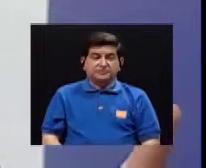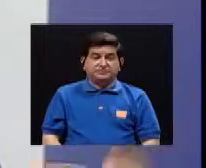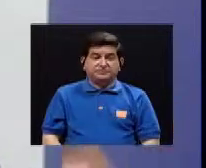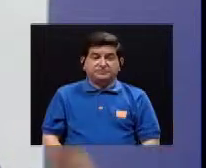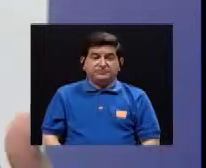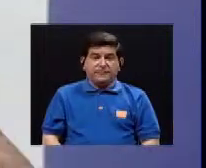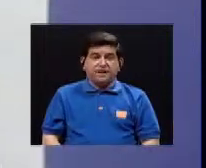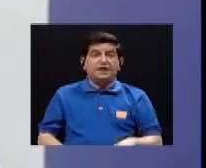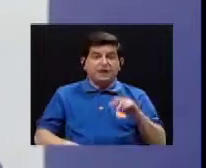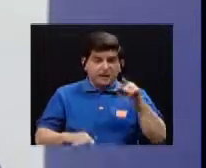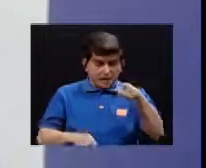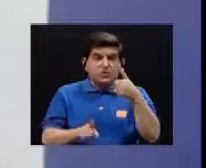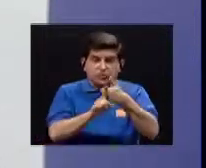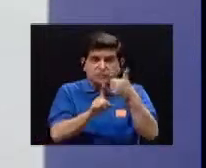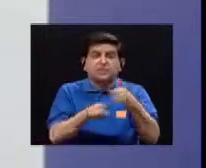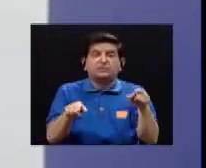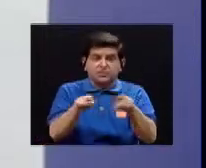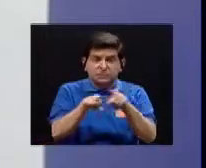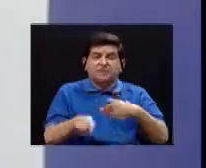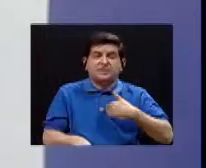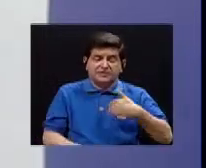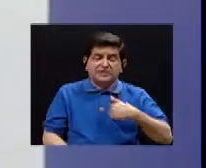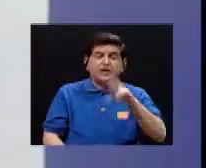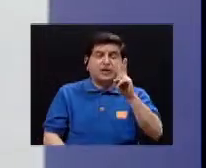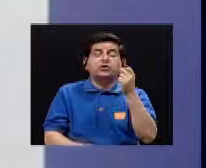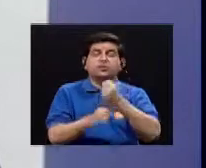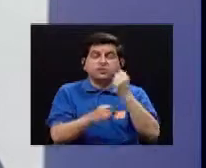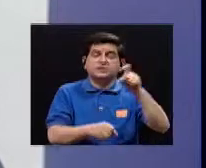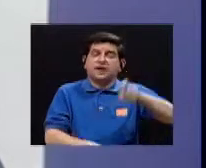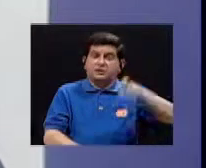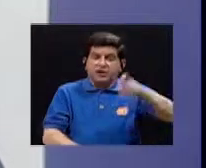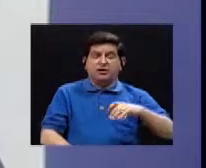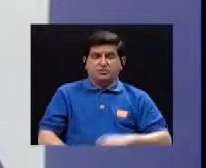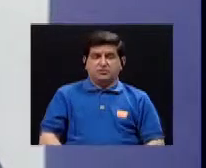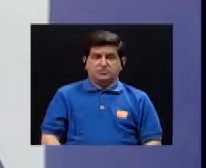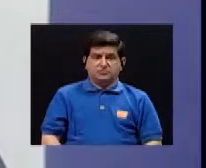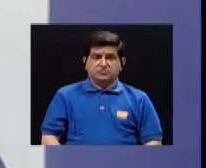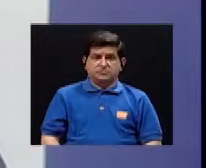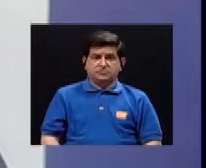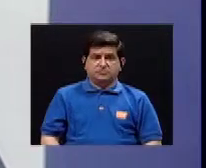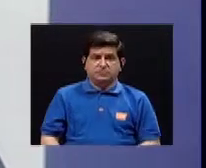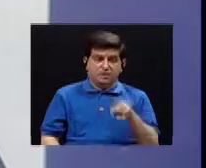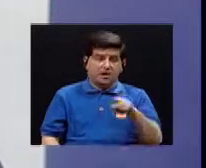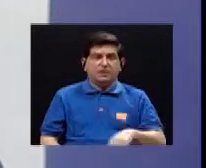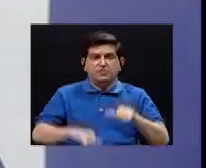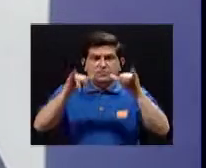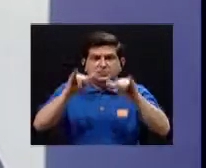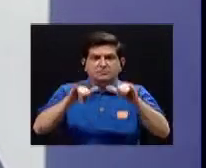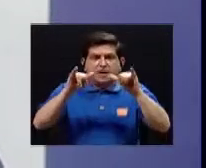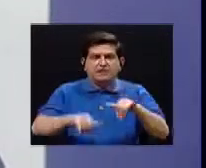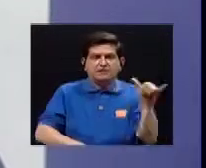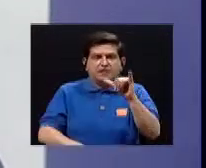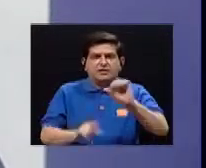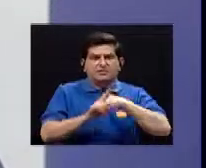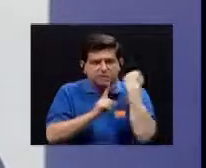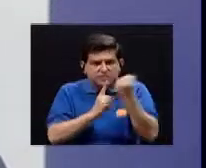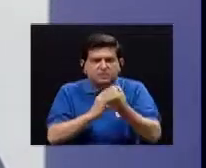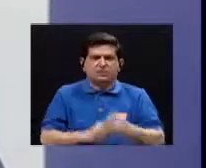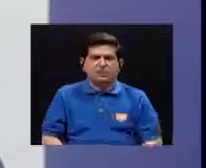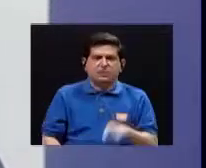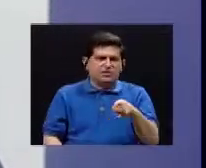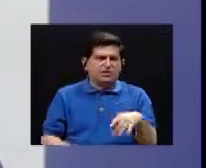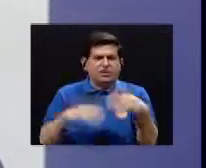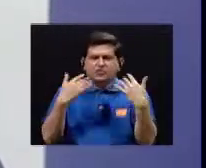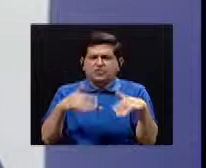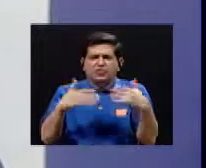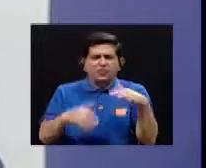tenían que temas y muchos de los que estaban en la prensa de la liga también tenían que tener dos trabajos porque tenían que mantener ahí como su me